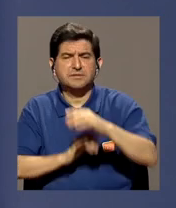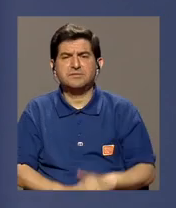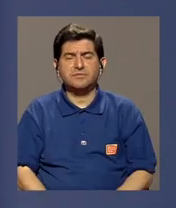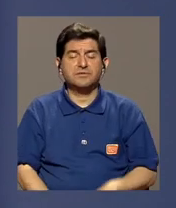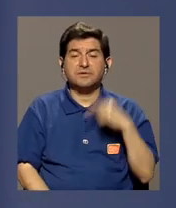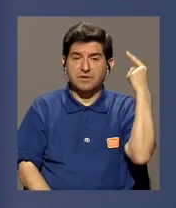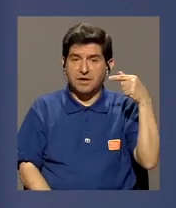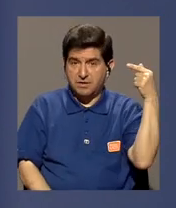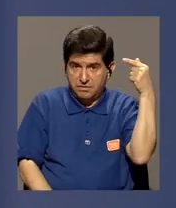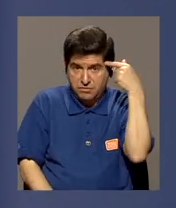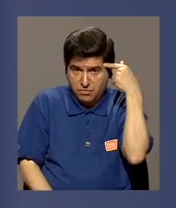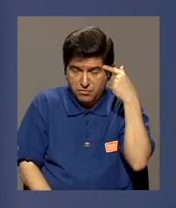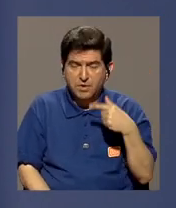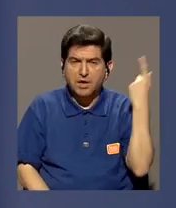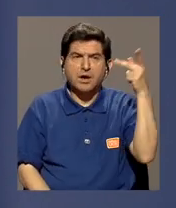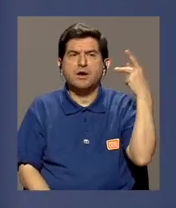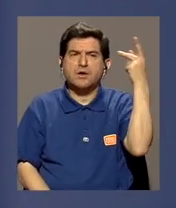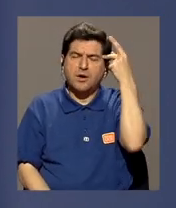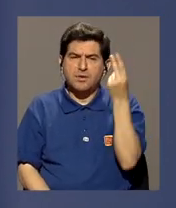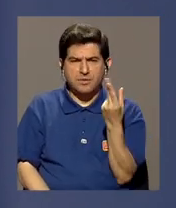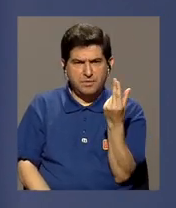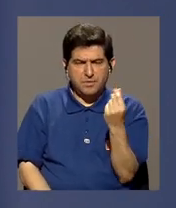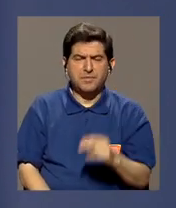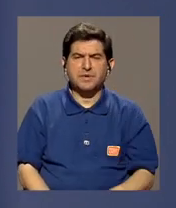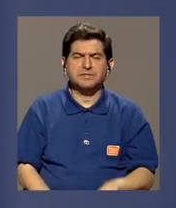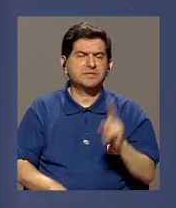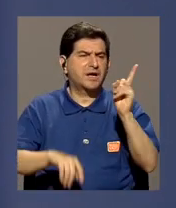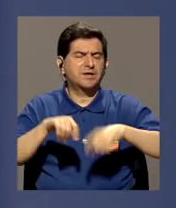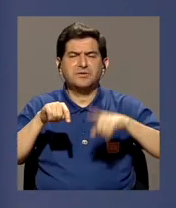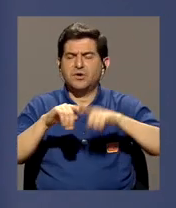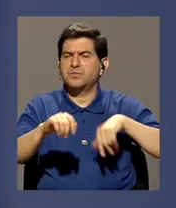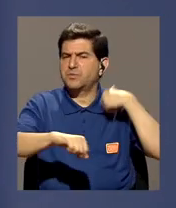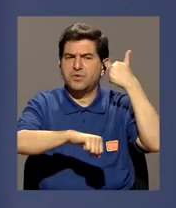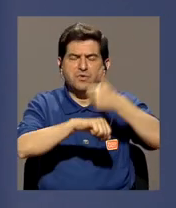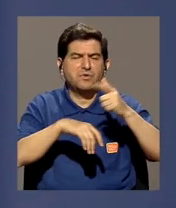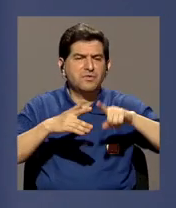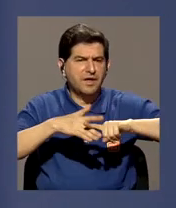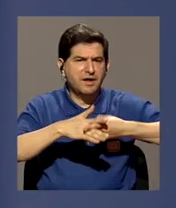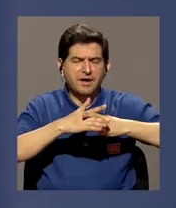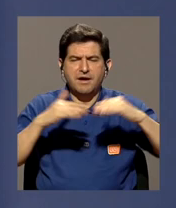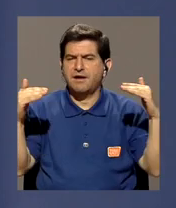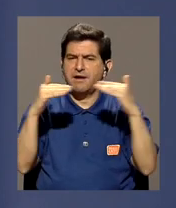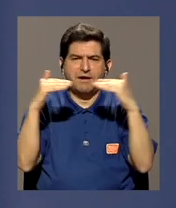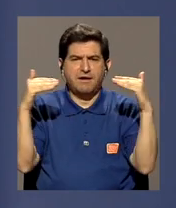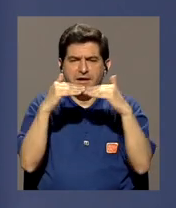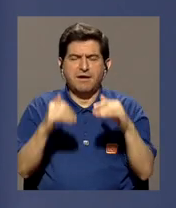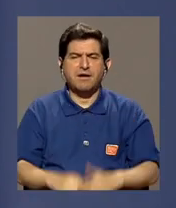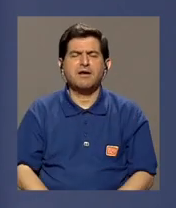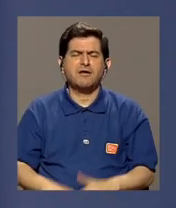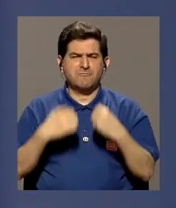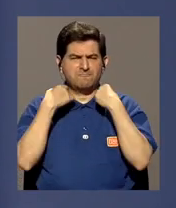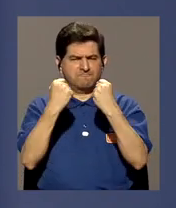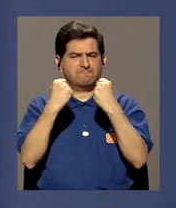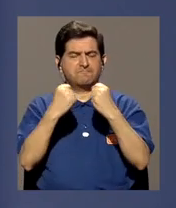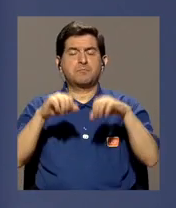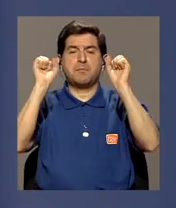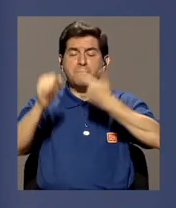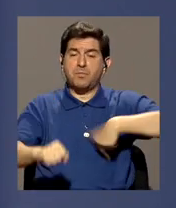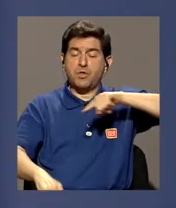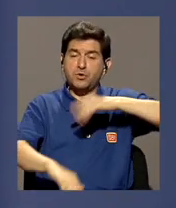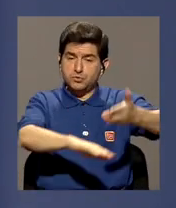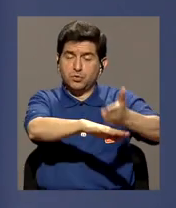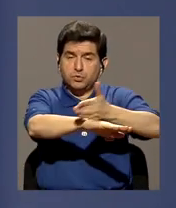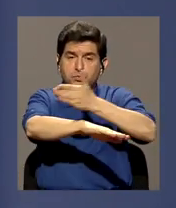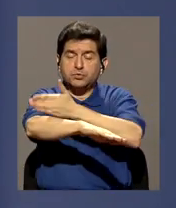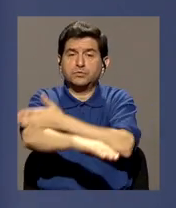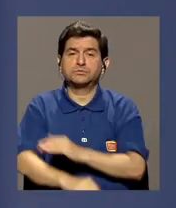y es el estado bajo la política de precios que no ha logrado establecer un mecanismo equitativo y potente para que